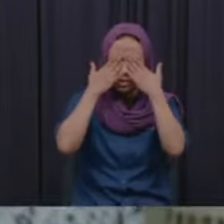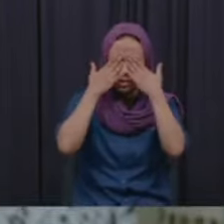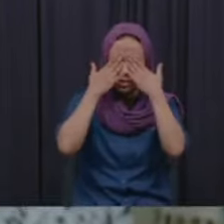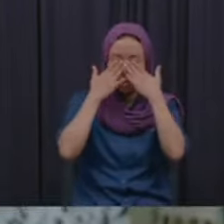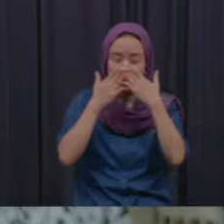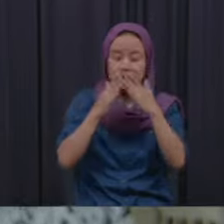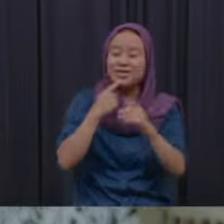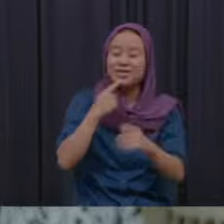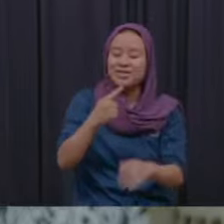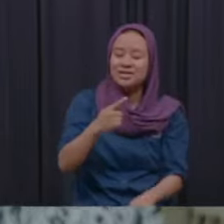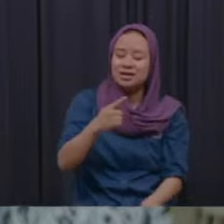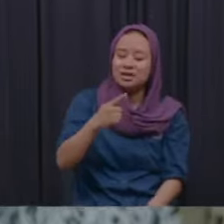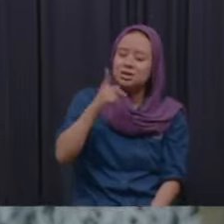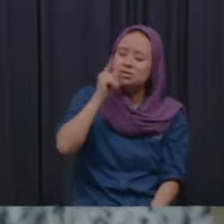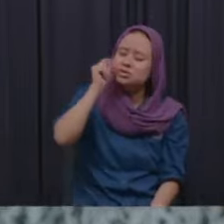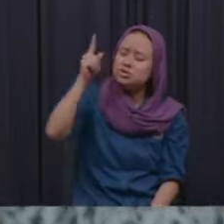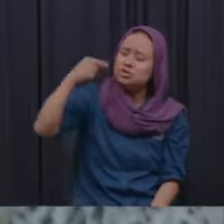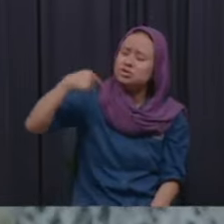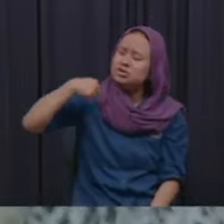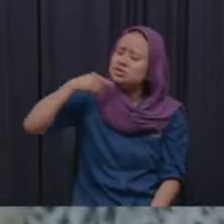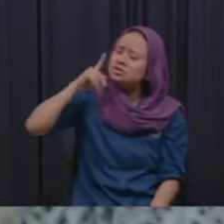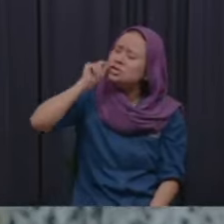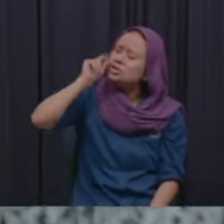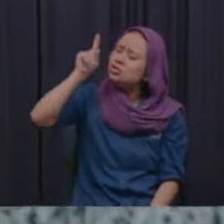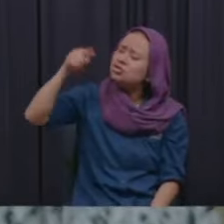Padre, yo te clamo por nuestras vidas.